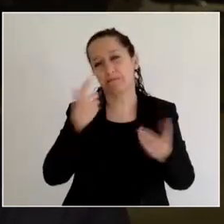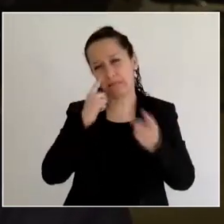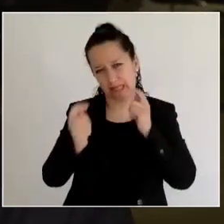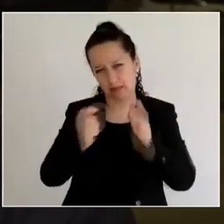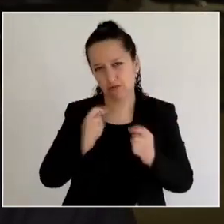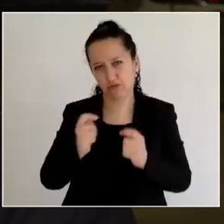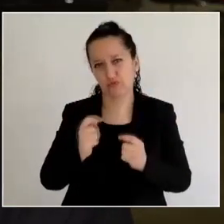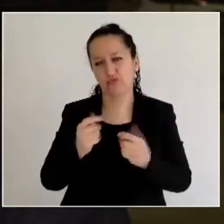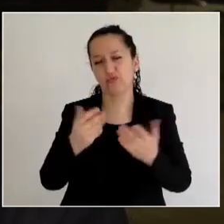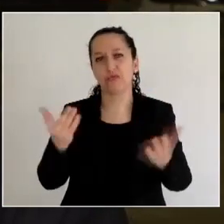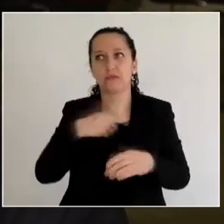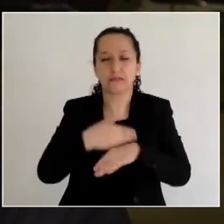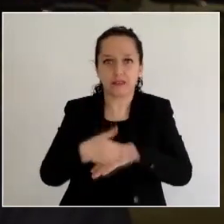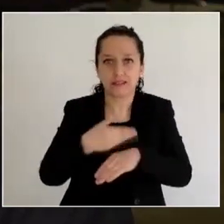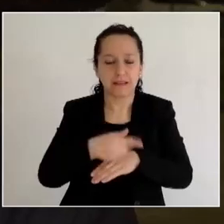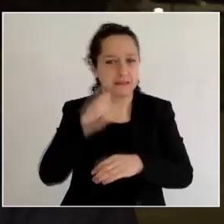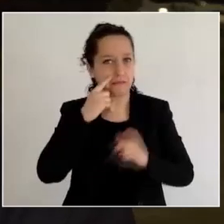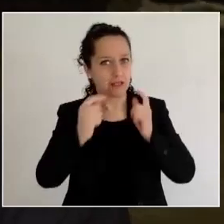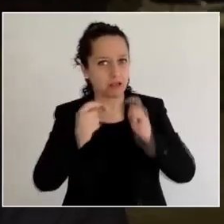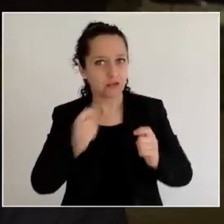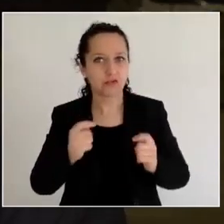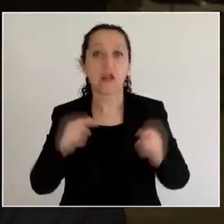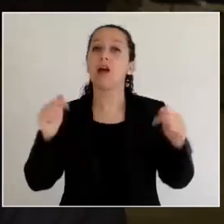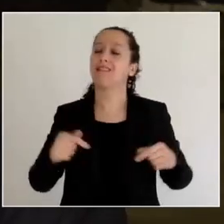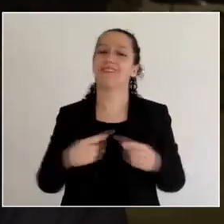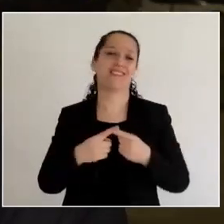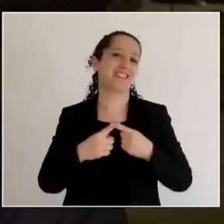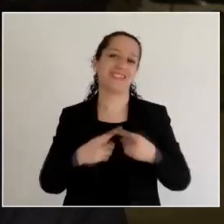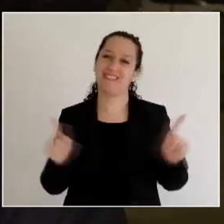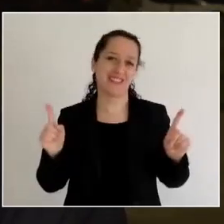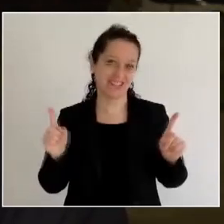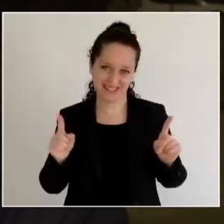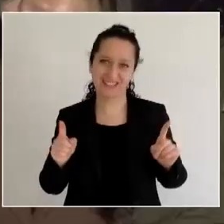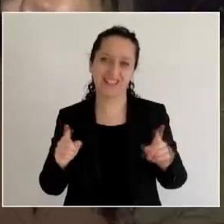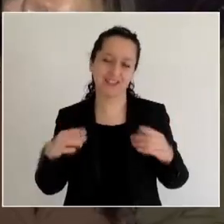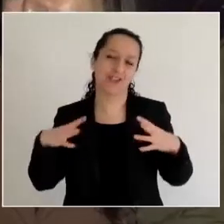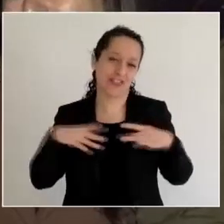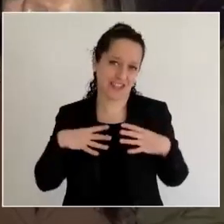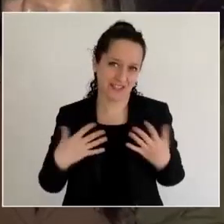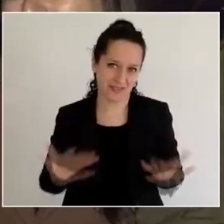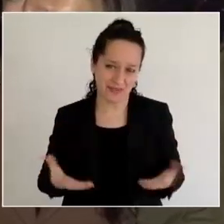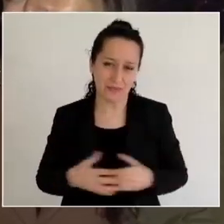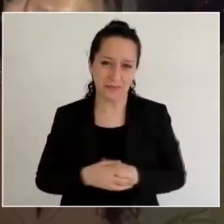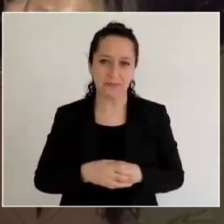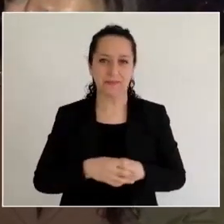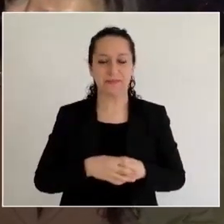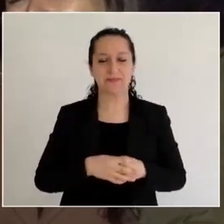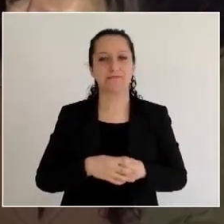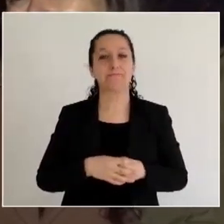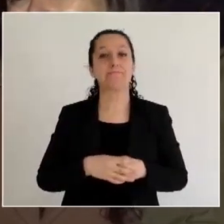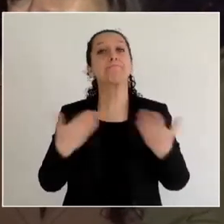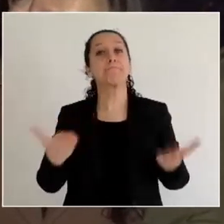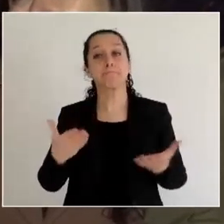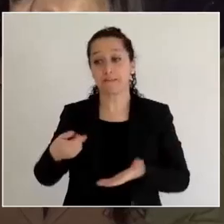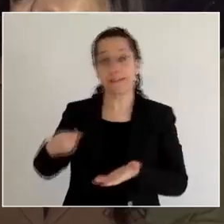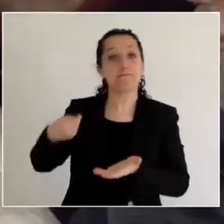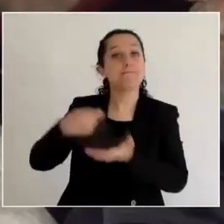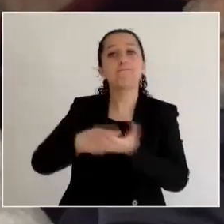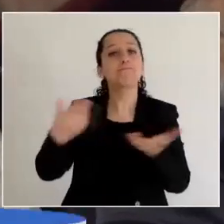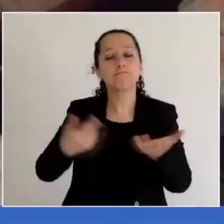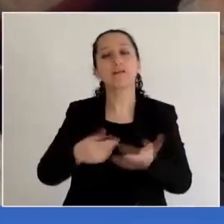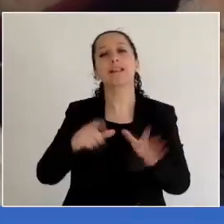para nosotros llegar tarde, y ahora es muy distinto, la verdad, estamos muy contentos. La inversión supera los 70 millones de